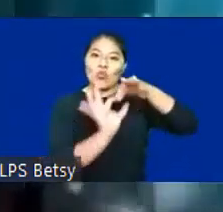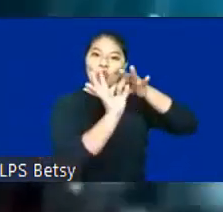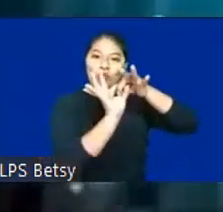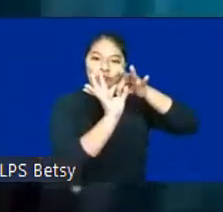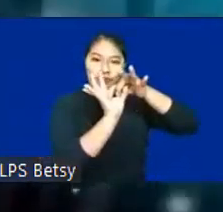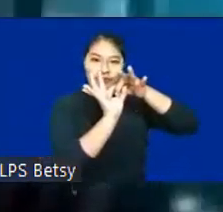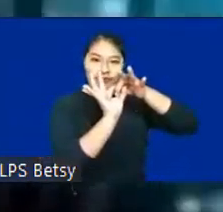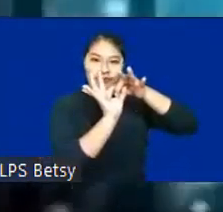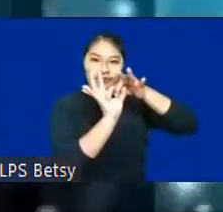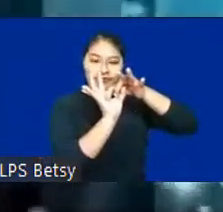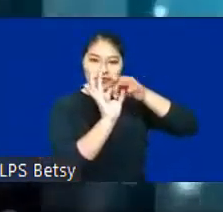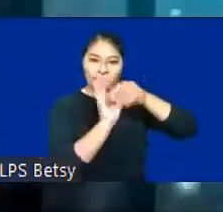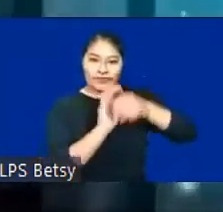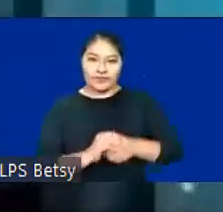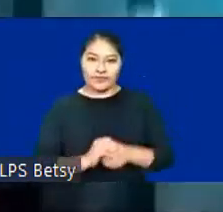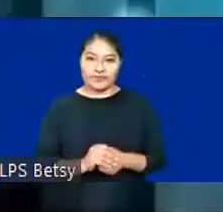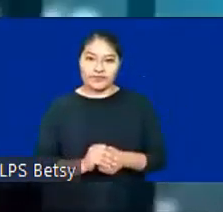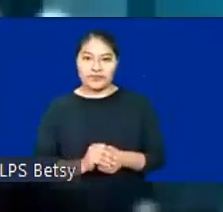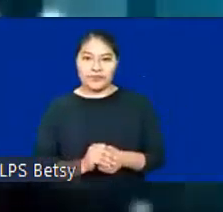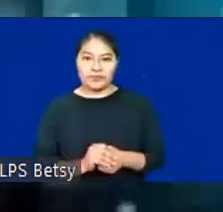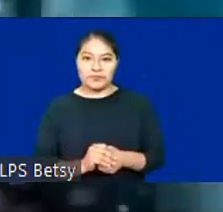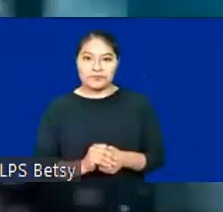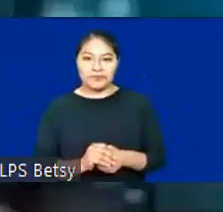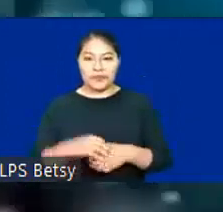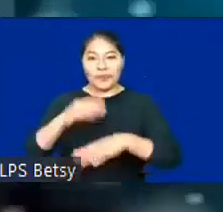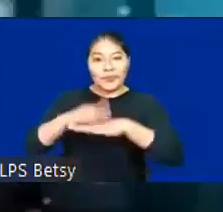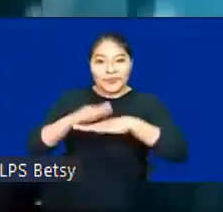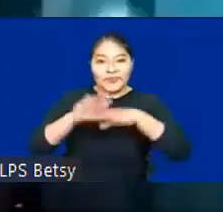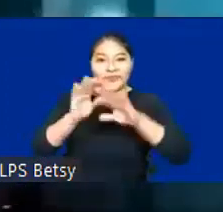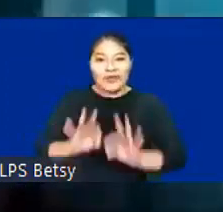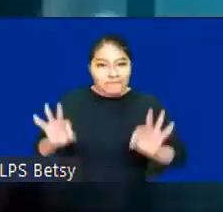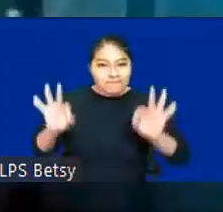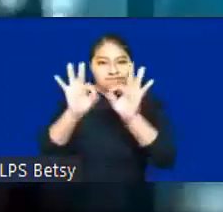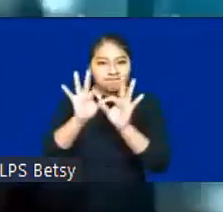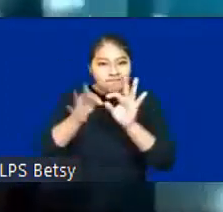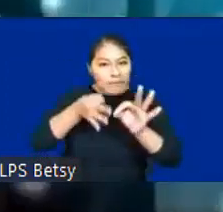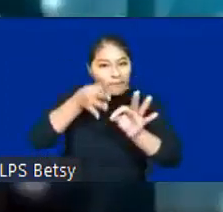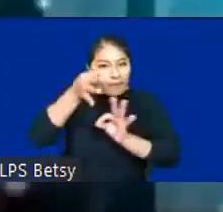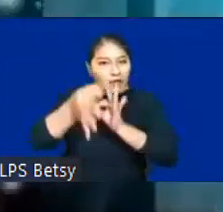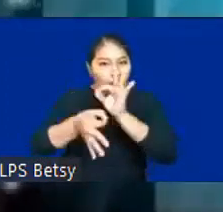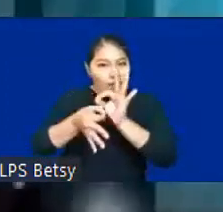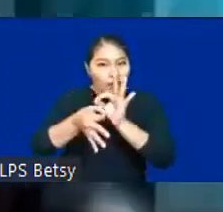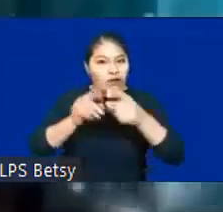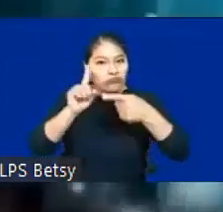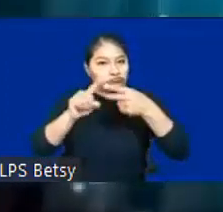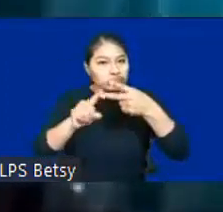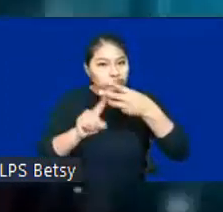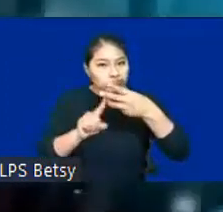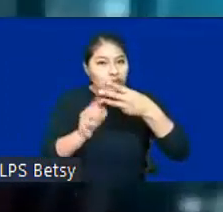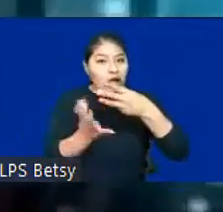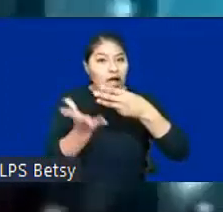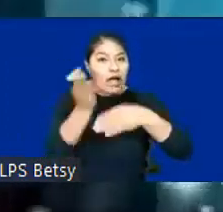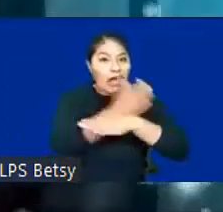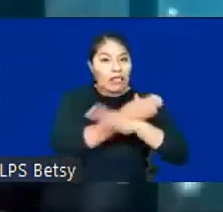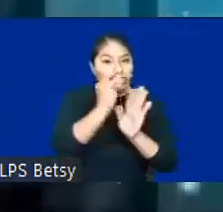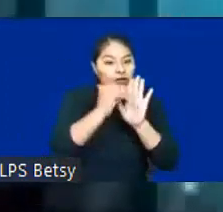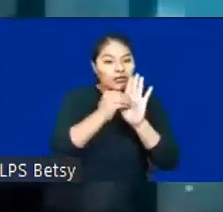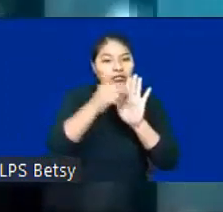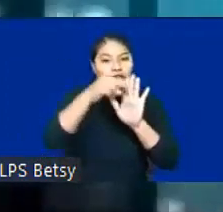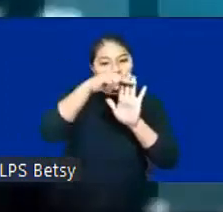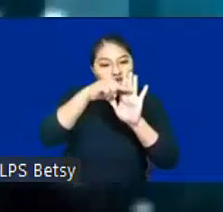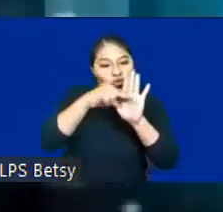esto es importante mencionarlo porque tiene este amparo, digamos, normativo está reflejado en este decreto legislativo